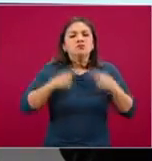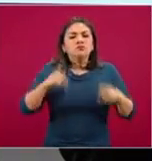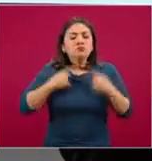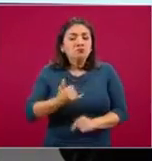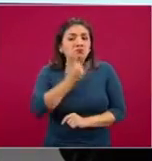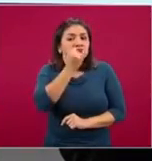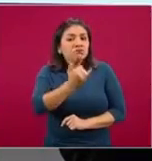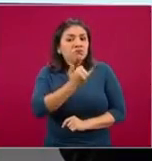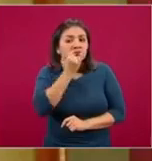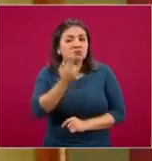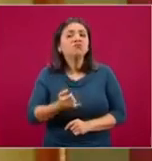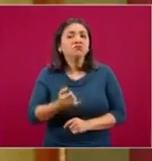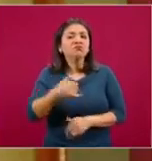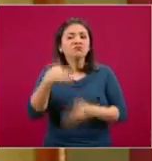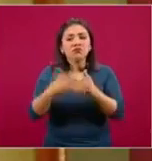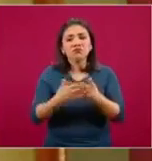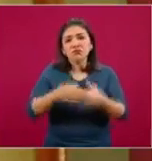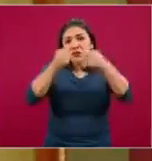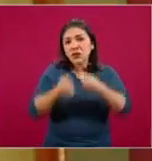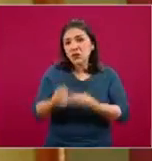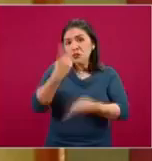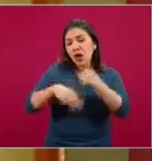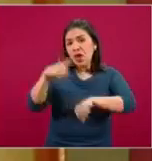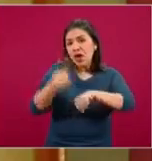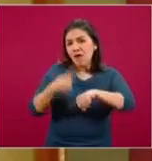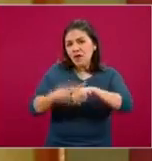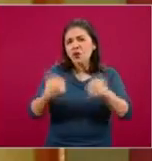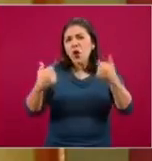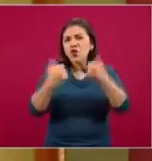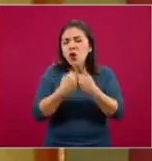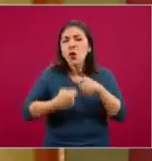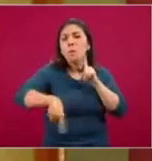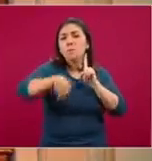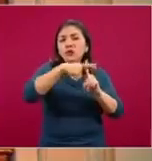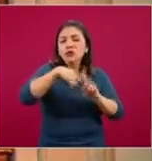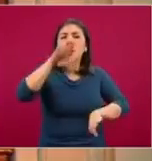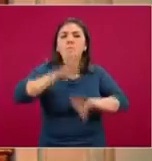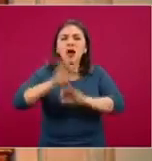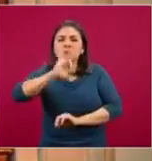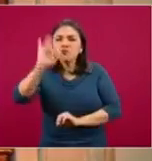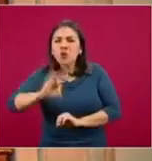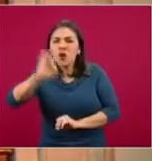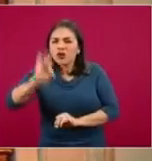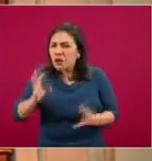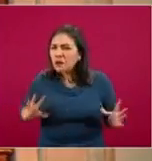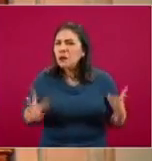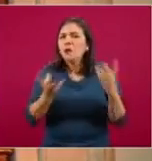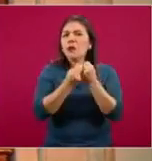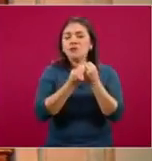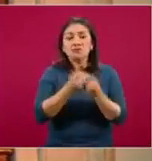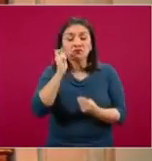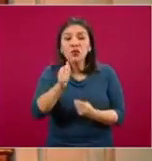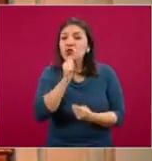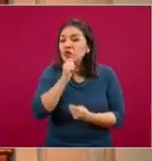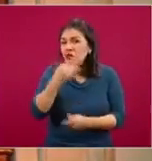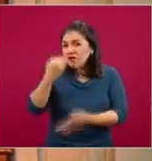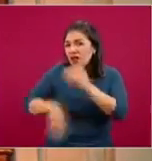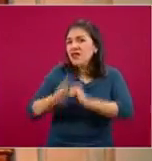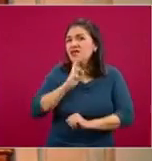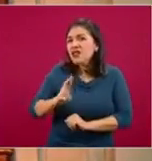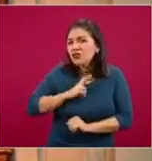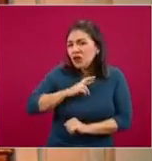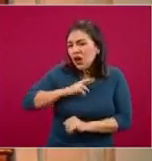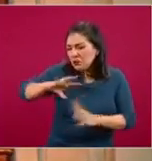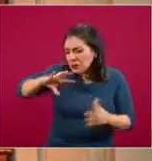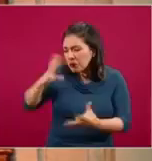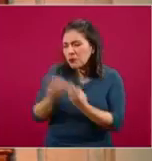que precisamente se obtienen a través de la aplicación de este porcentaje de positividad a los casos que aún no tienen un resultado o que